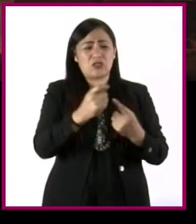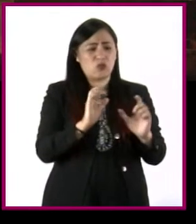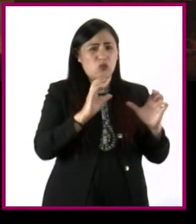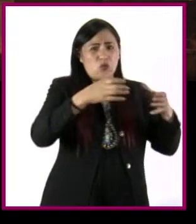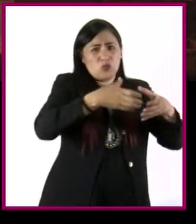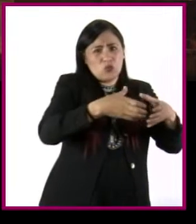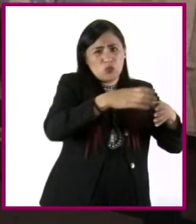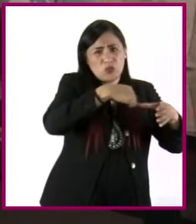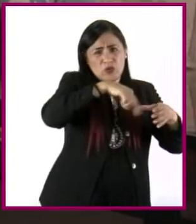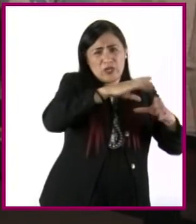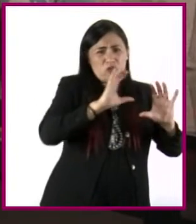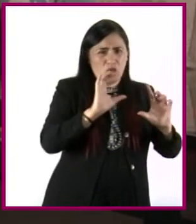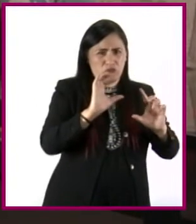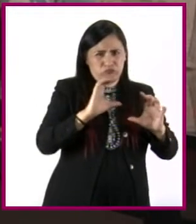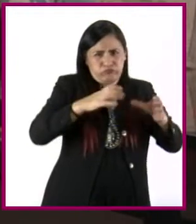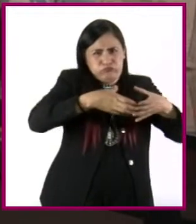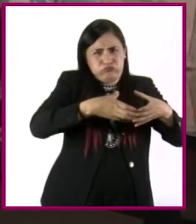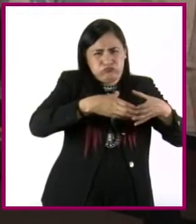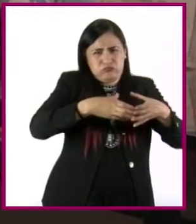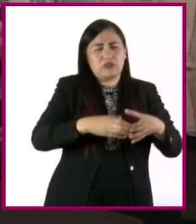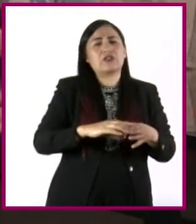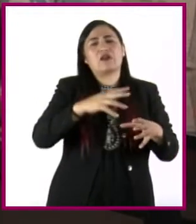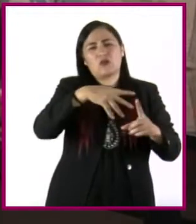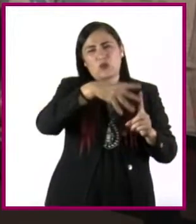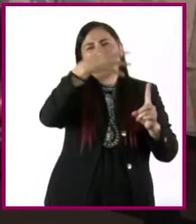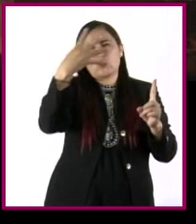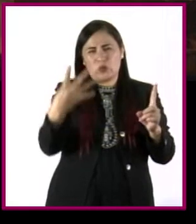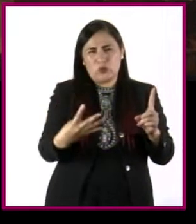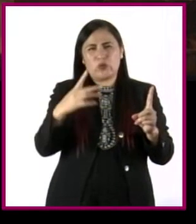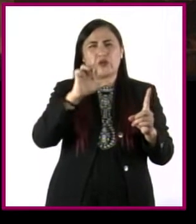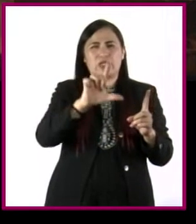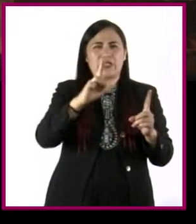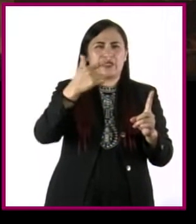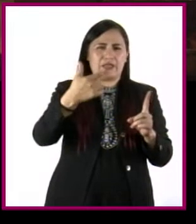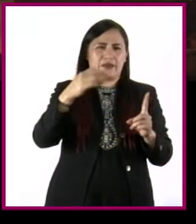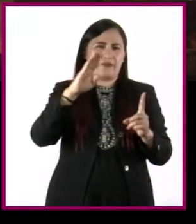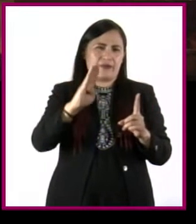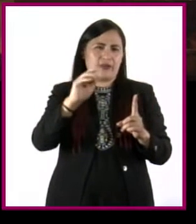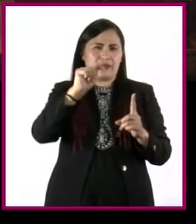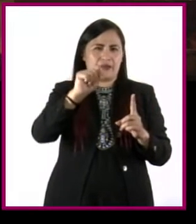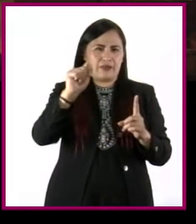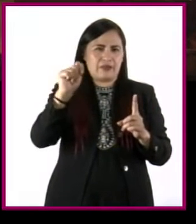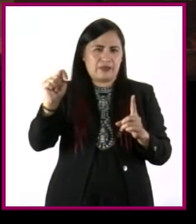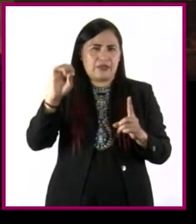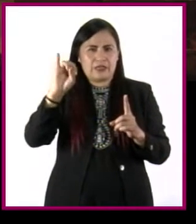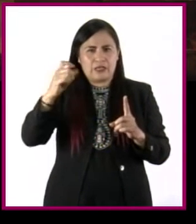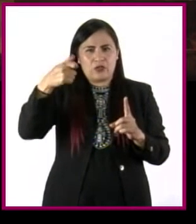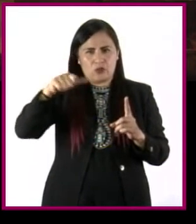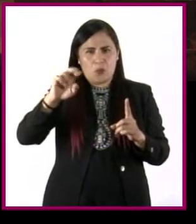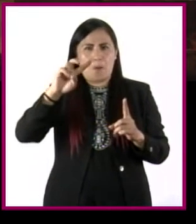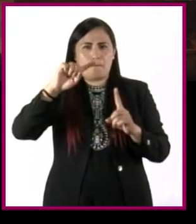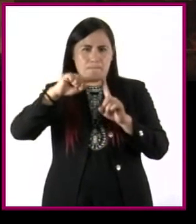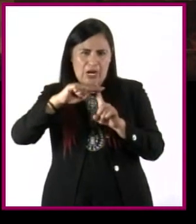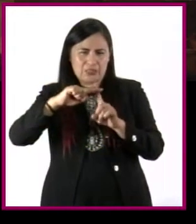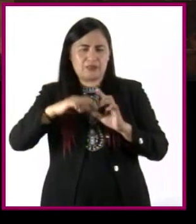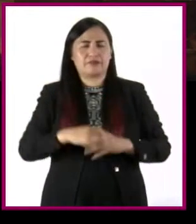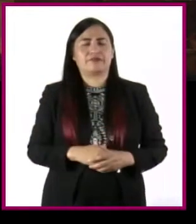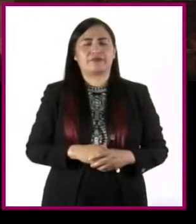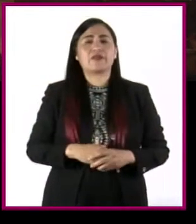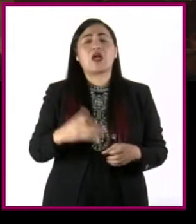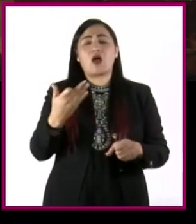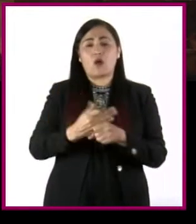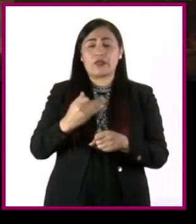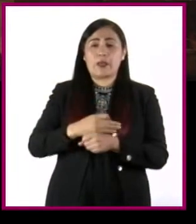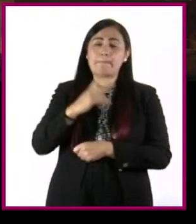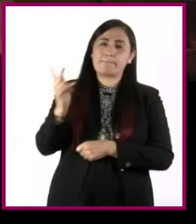solemos llamar comunidad LGBTTIQ+, ¿no? Así es. Preguntémosle a nuestro